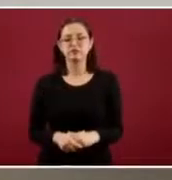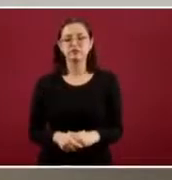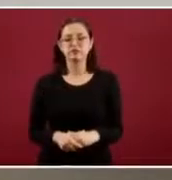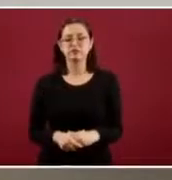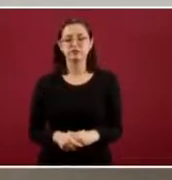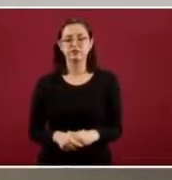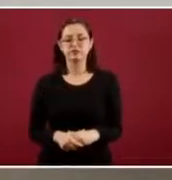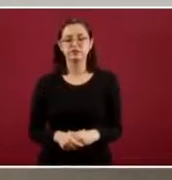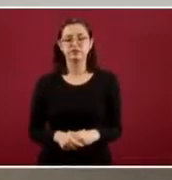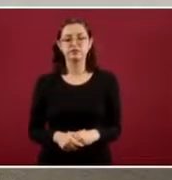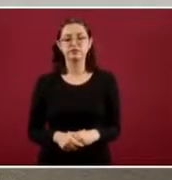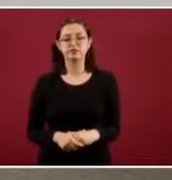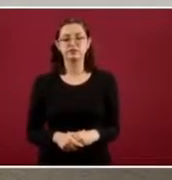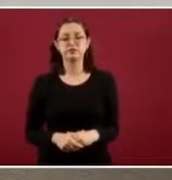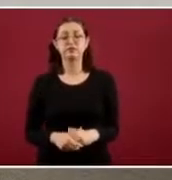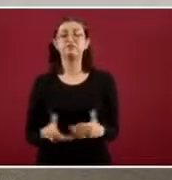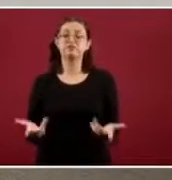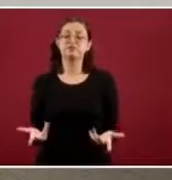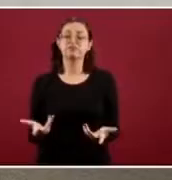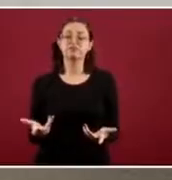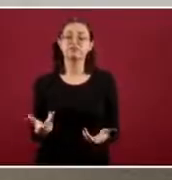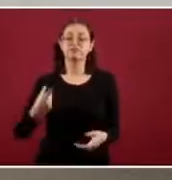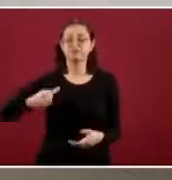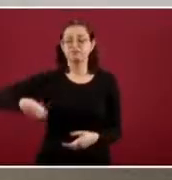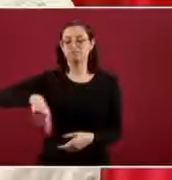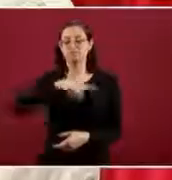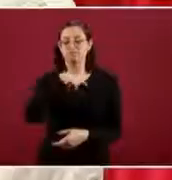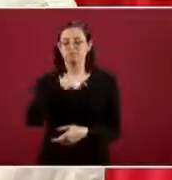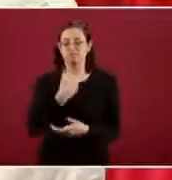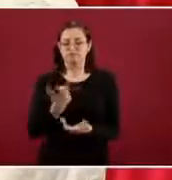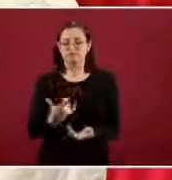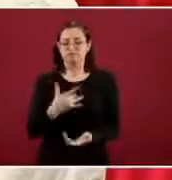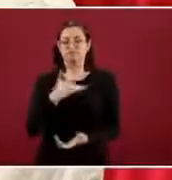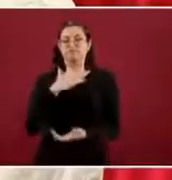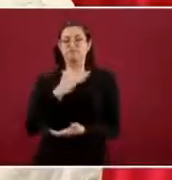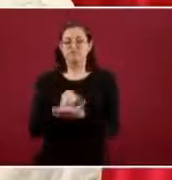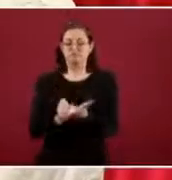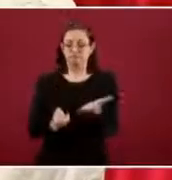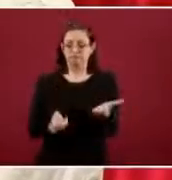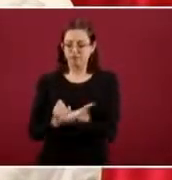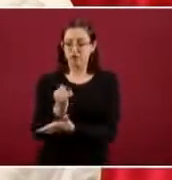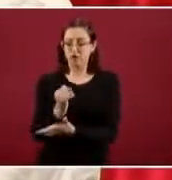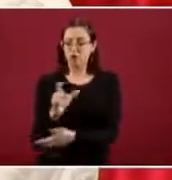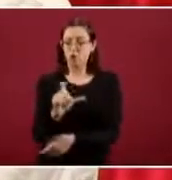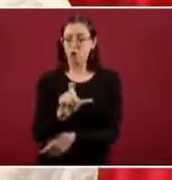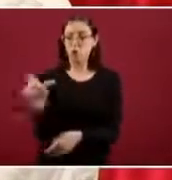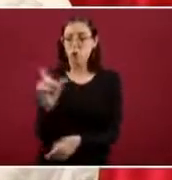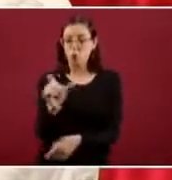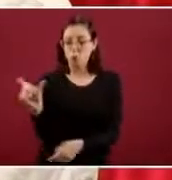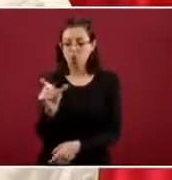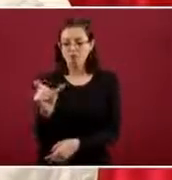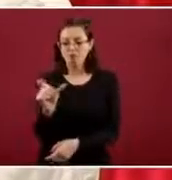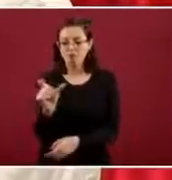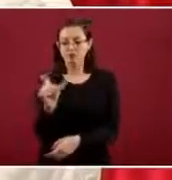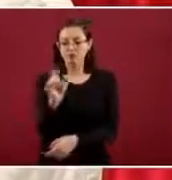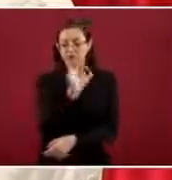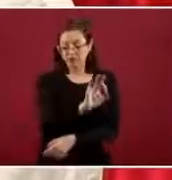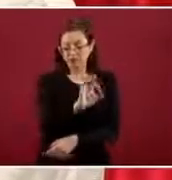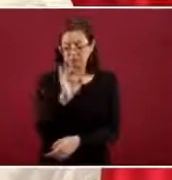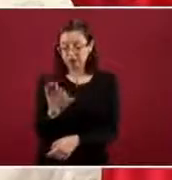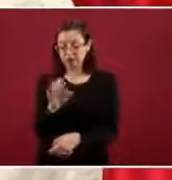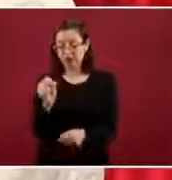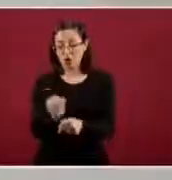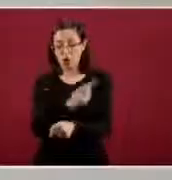esto que fuimos muy cuidadosos en identificar el momento de oportunidad para lograr